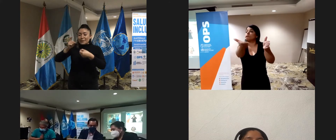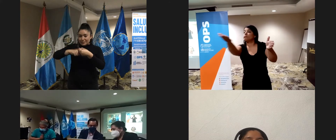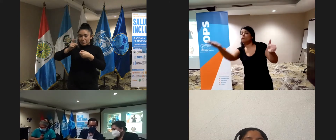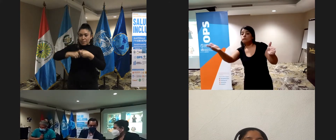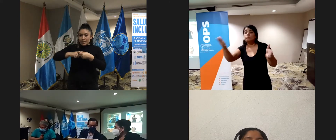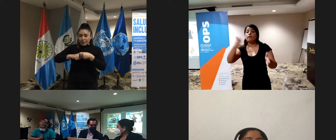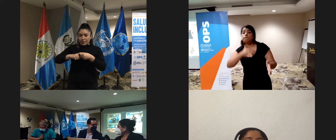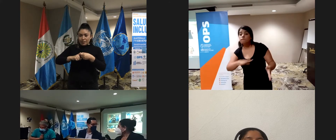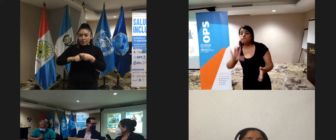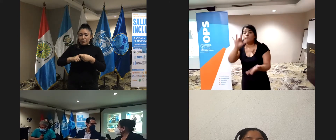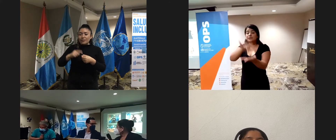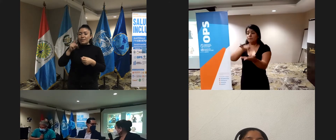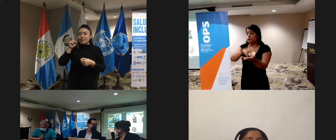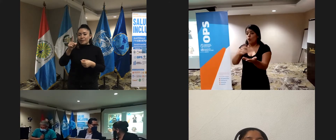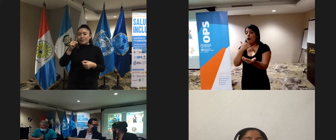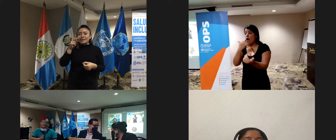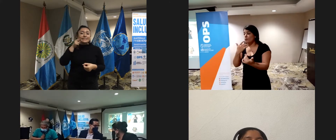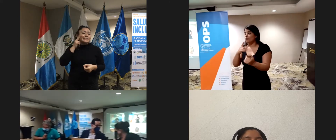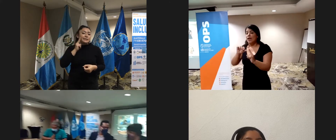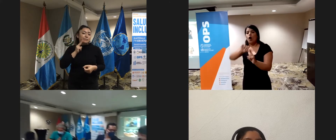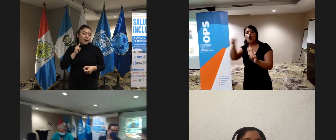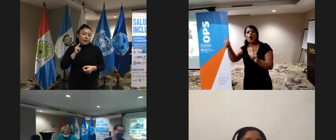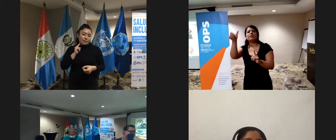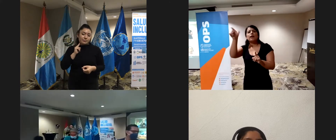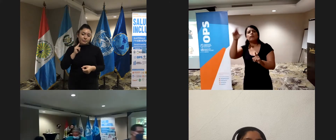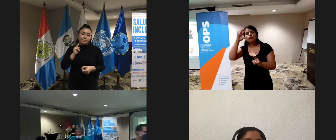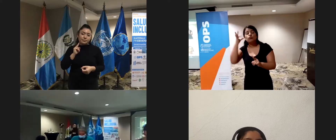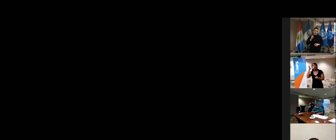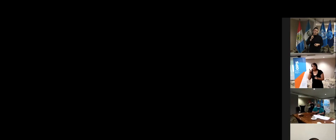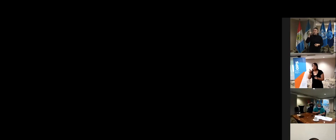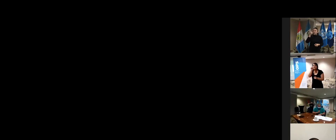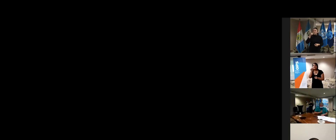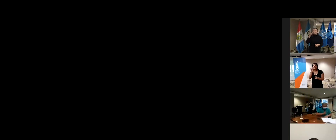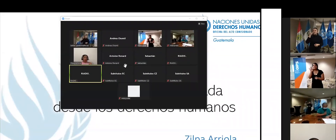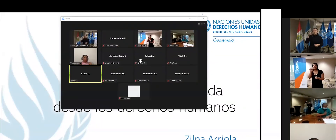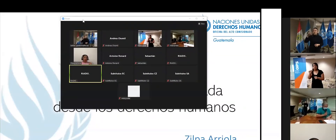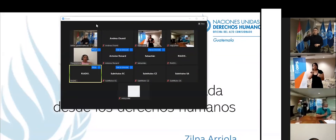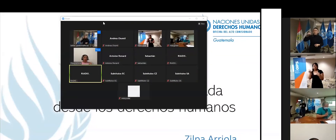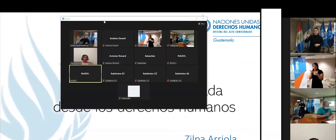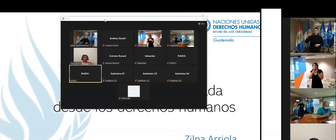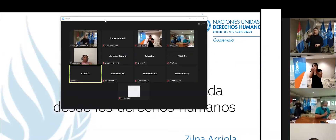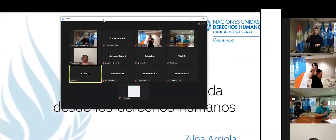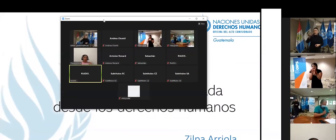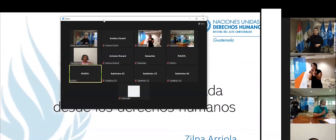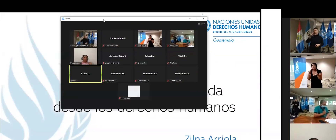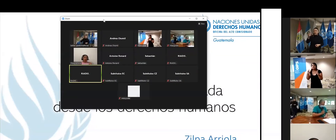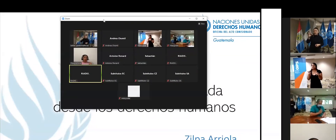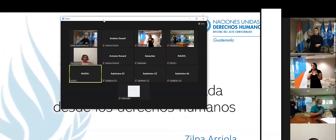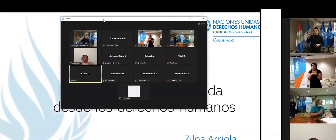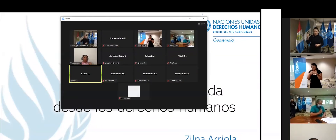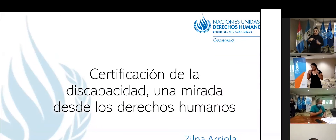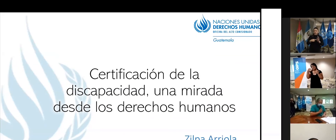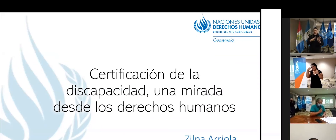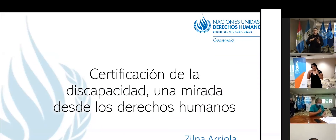de Silva Arriola con el tema Sistema de Calificación y la Clasificación